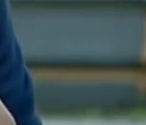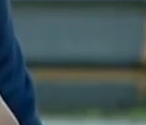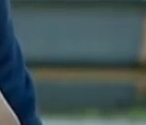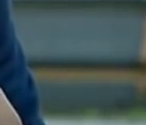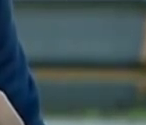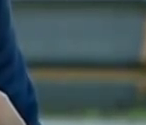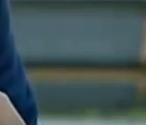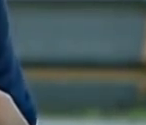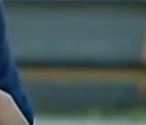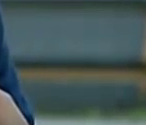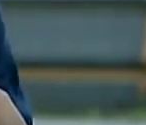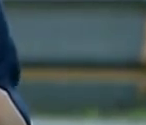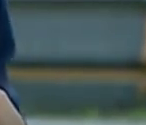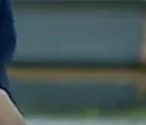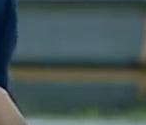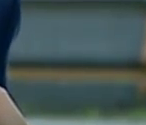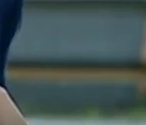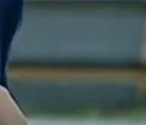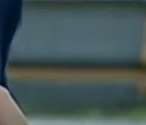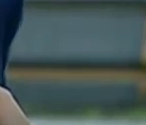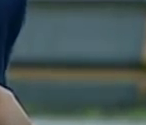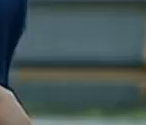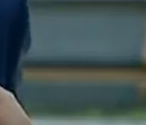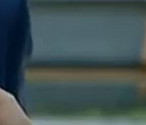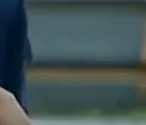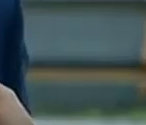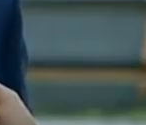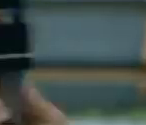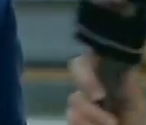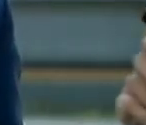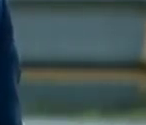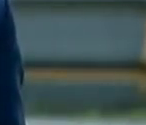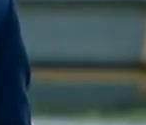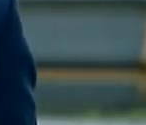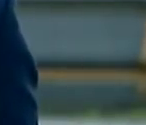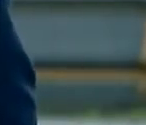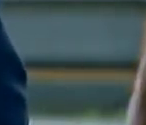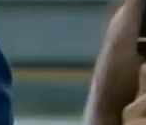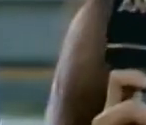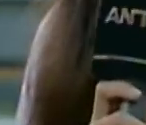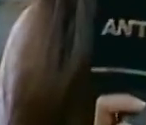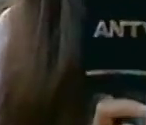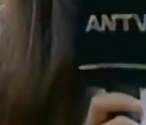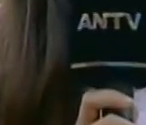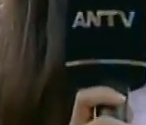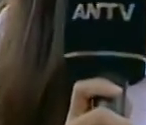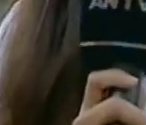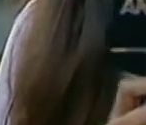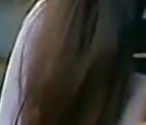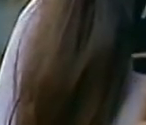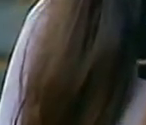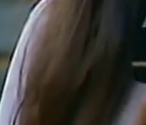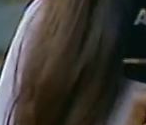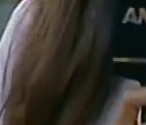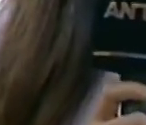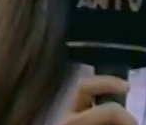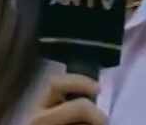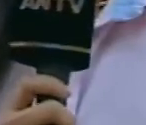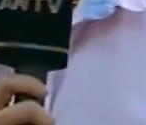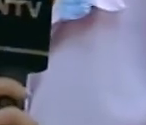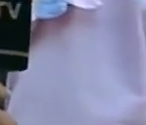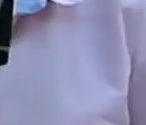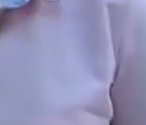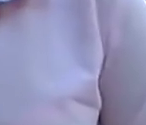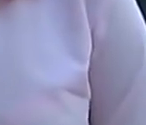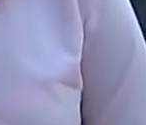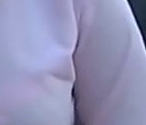activo de inversión, creo que son potencialidades que debemos aprovechar todos los venezolanos. Bien, muchísimas gracias. Nosotros también escuchamos declaraciones del